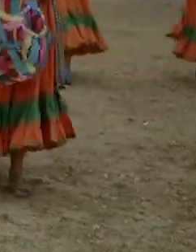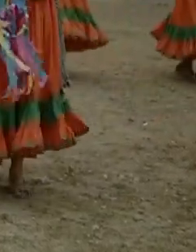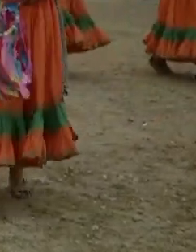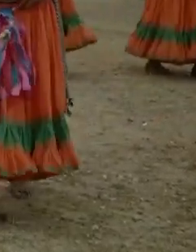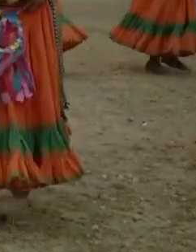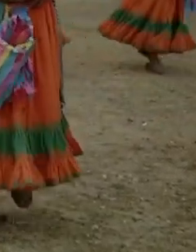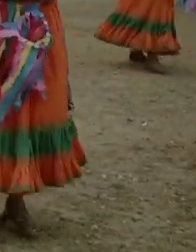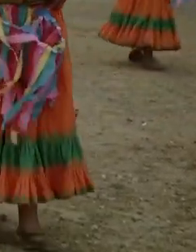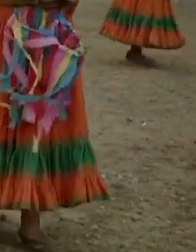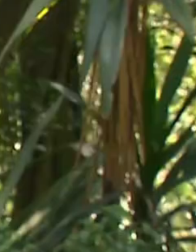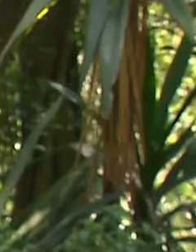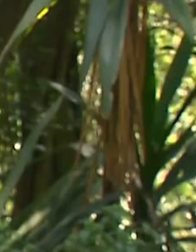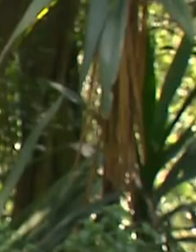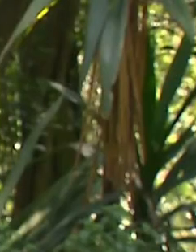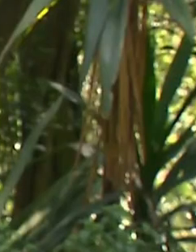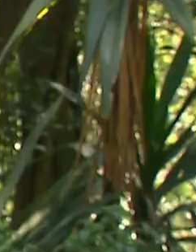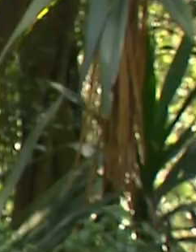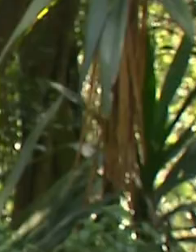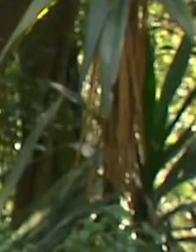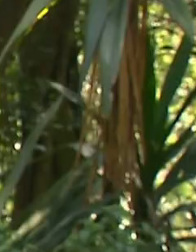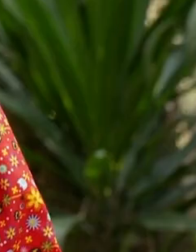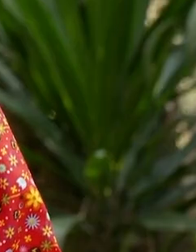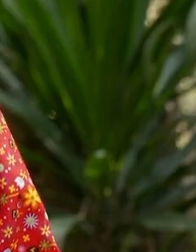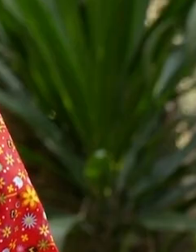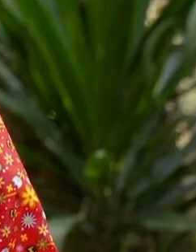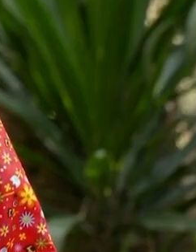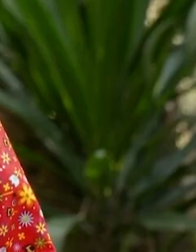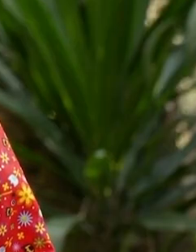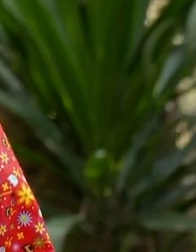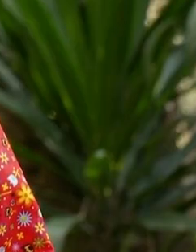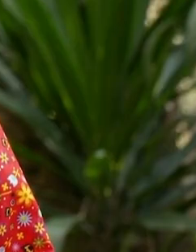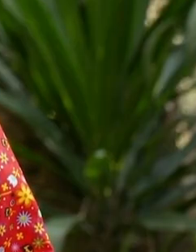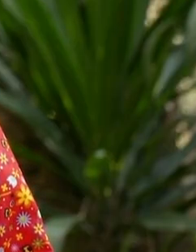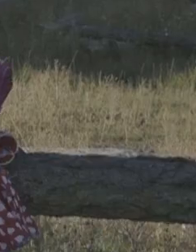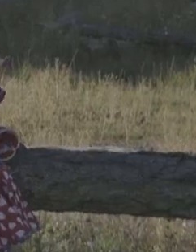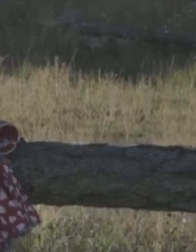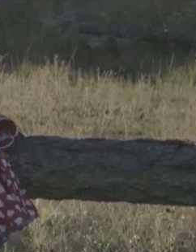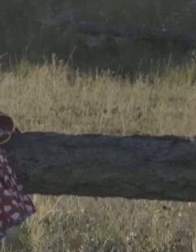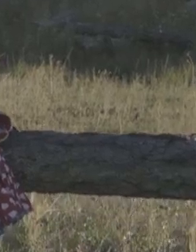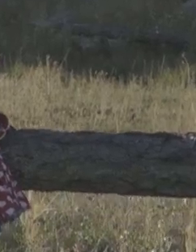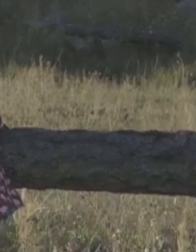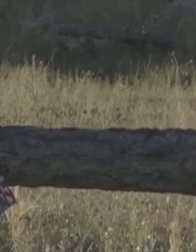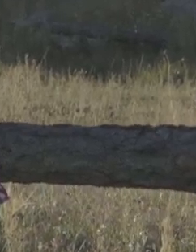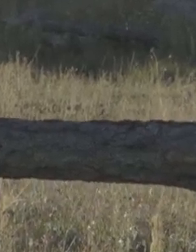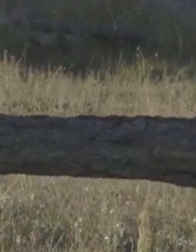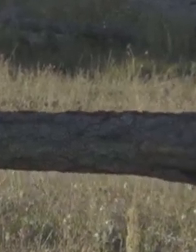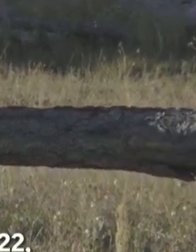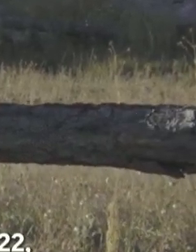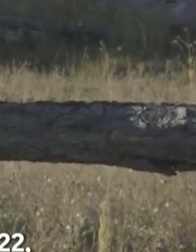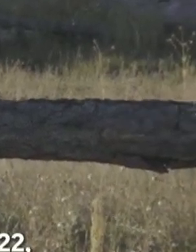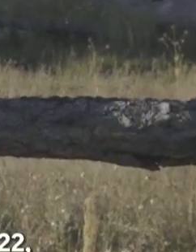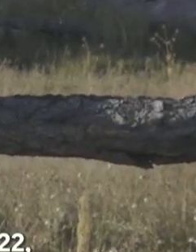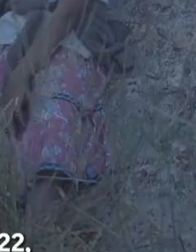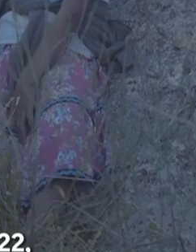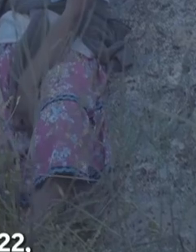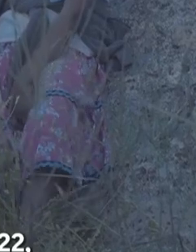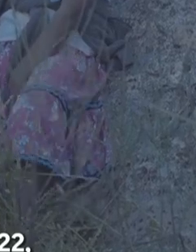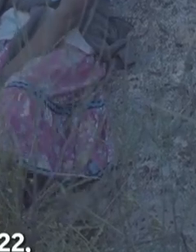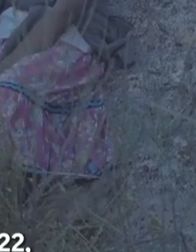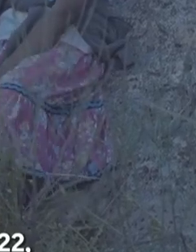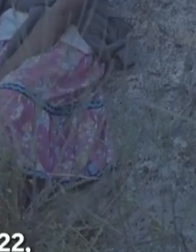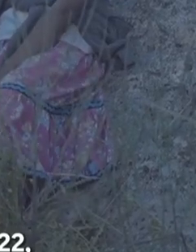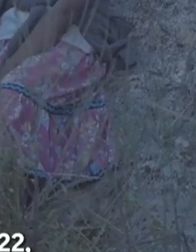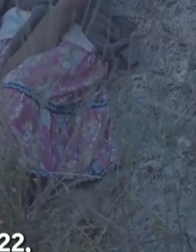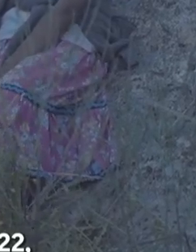Sí he vivido discriminación por ser indígena yo creo De acuerdo con los datos más recientes de la encuesta